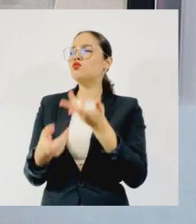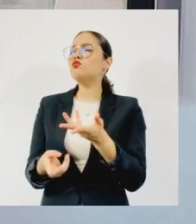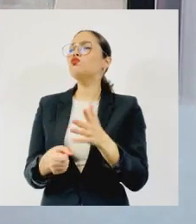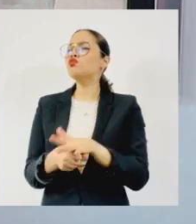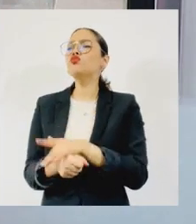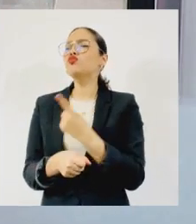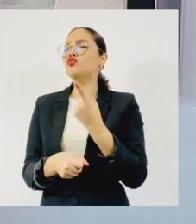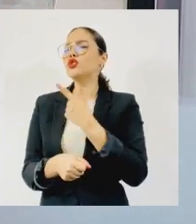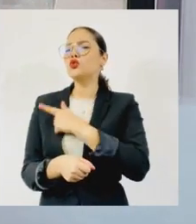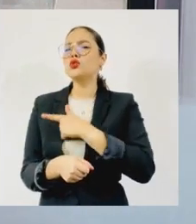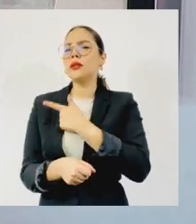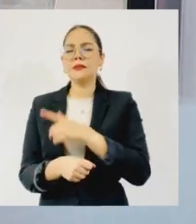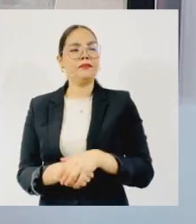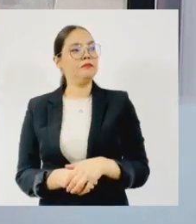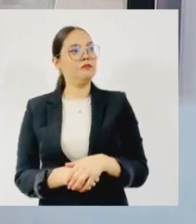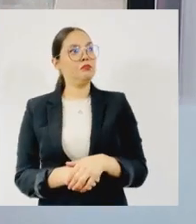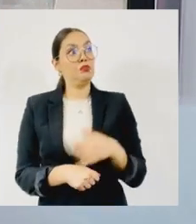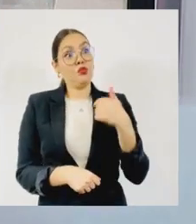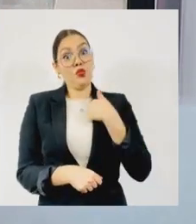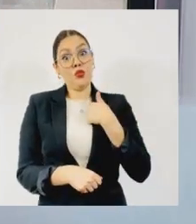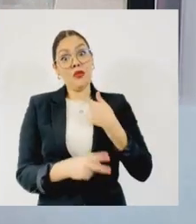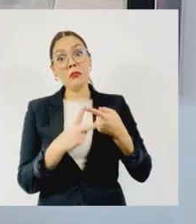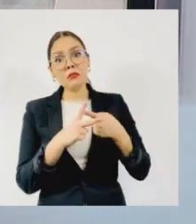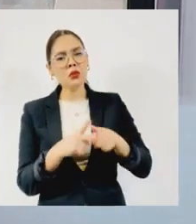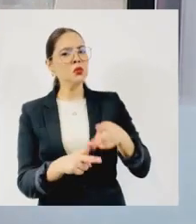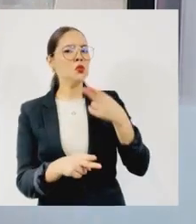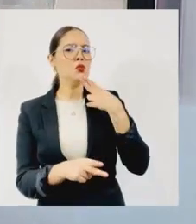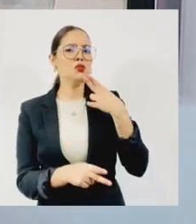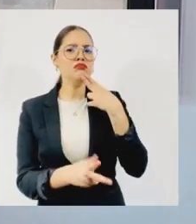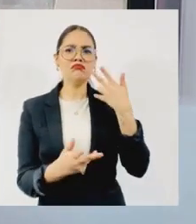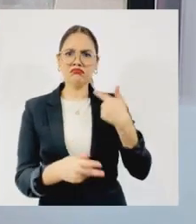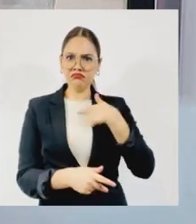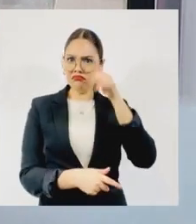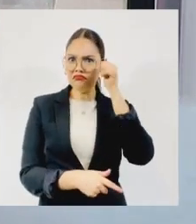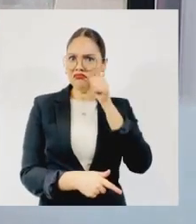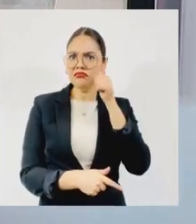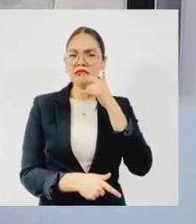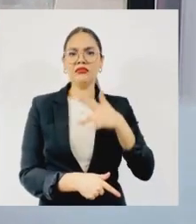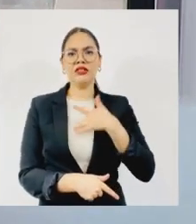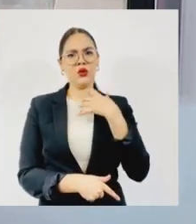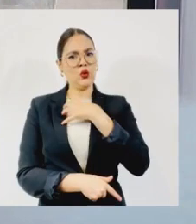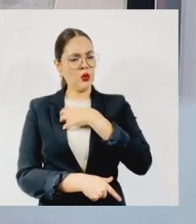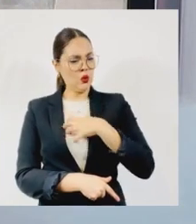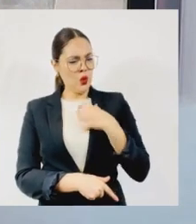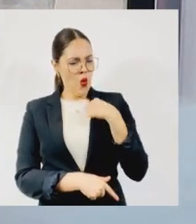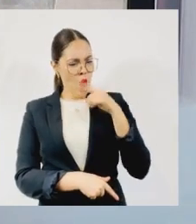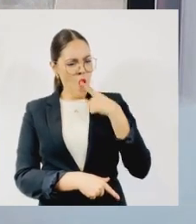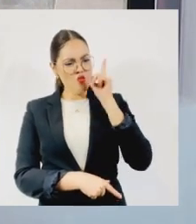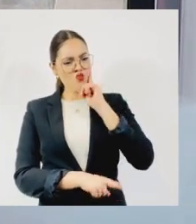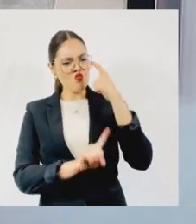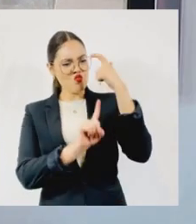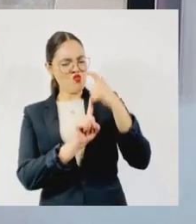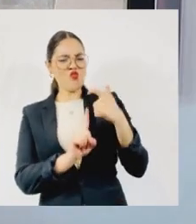Las comencé a usar porque siempre estuve feliz de haber nacido